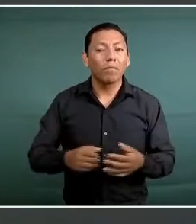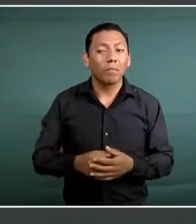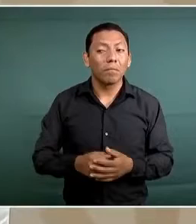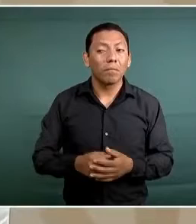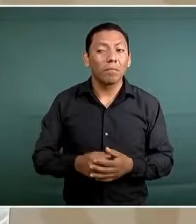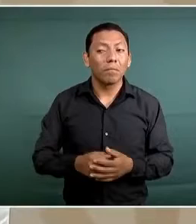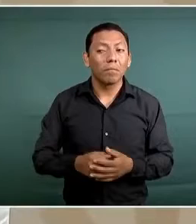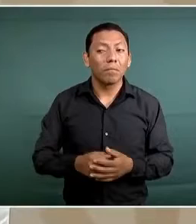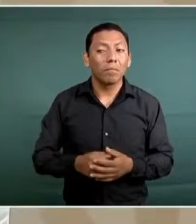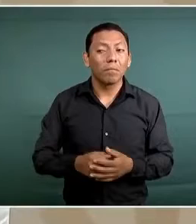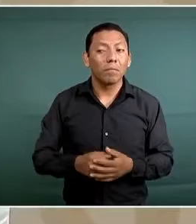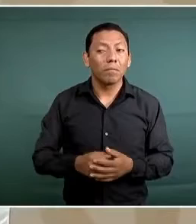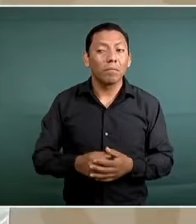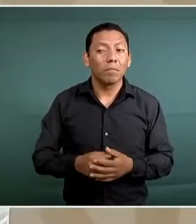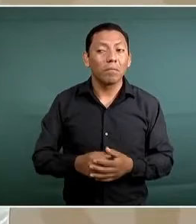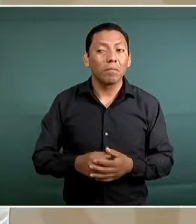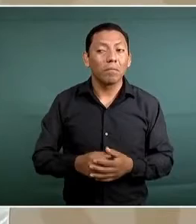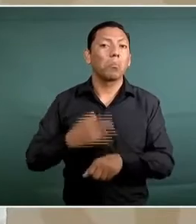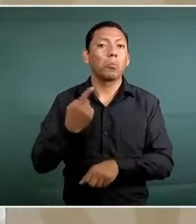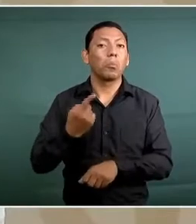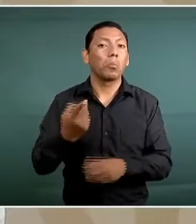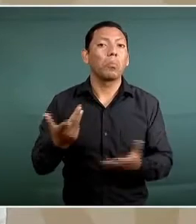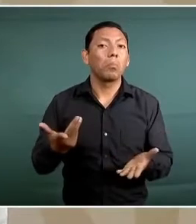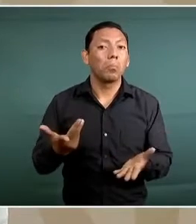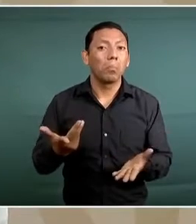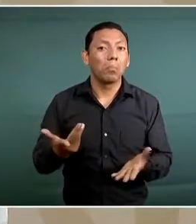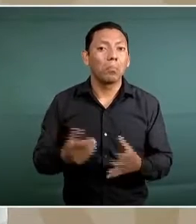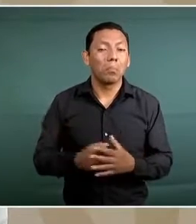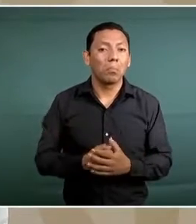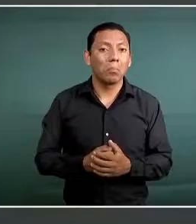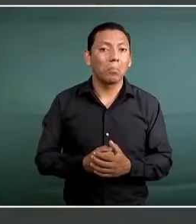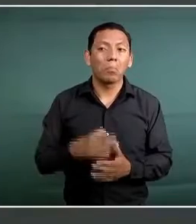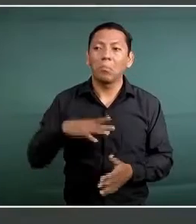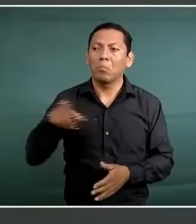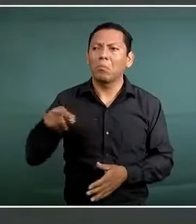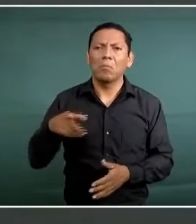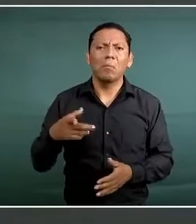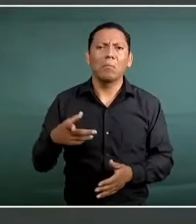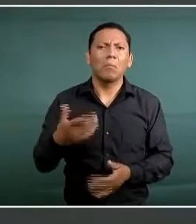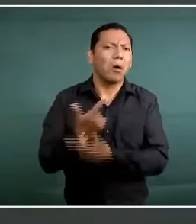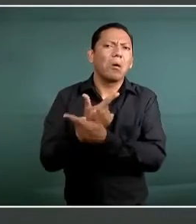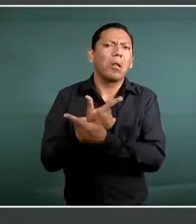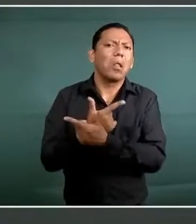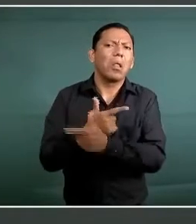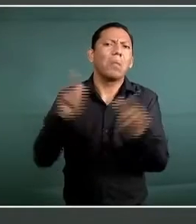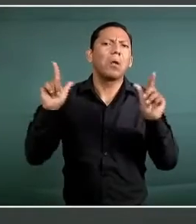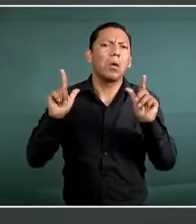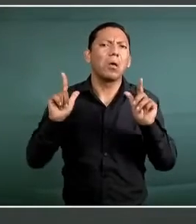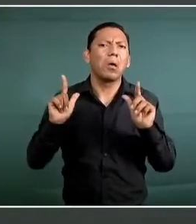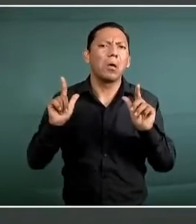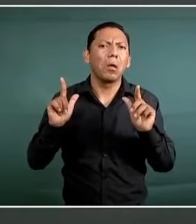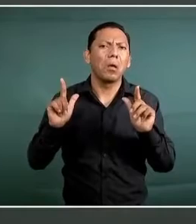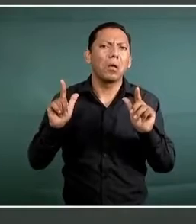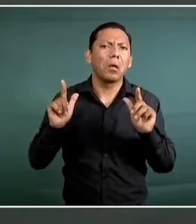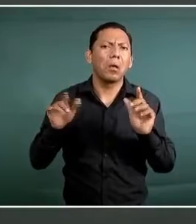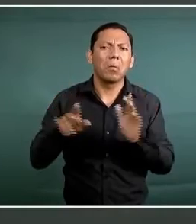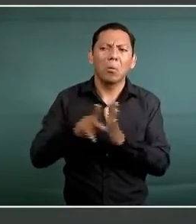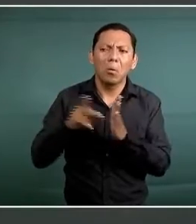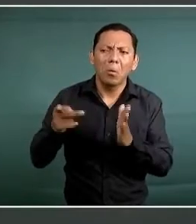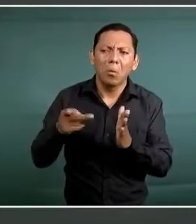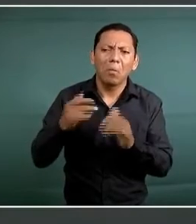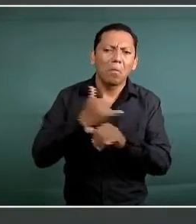porque ya hay libertades y ya la prensa no está